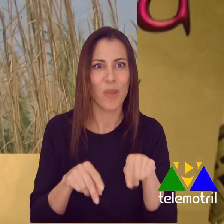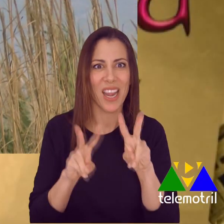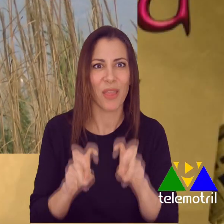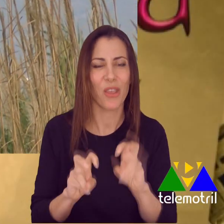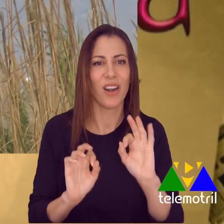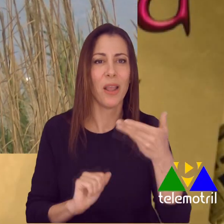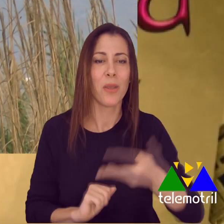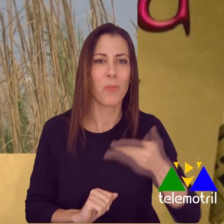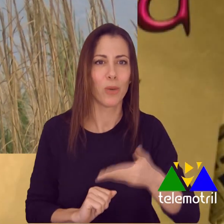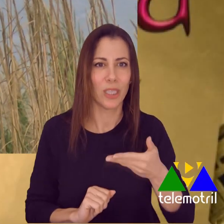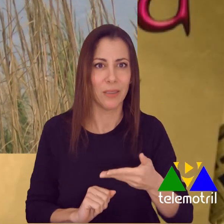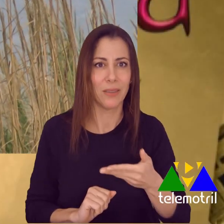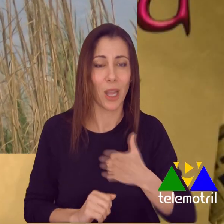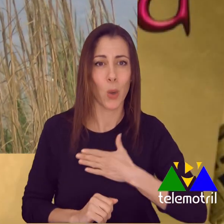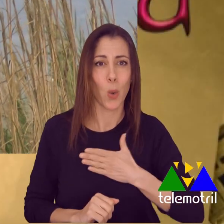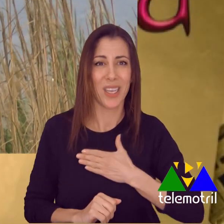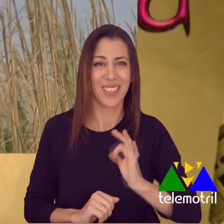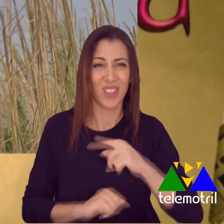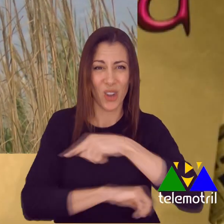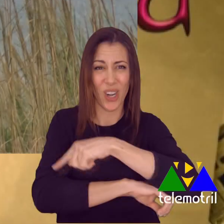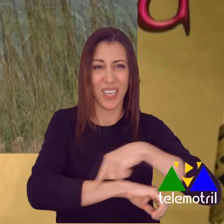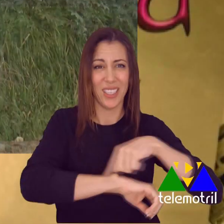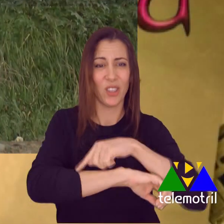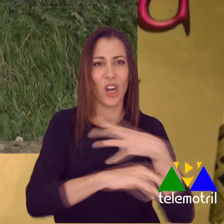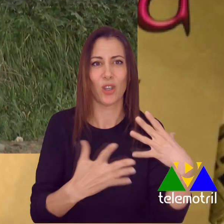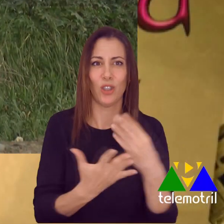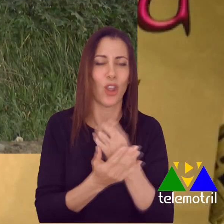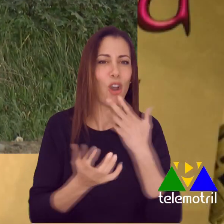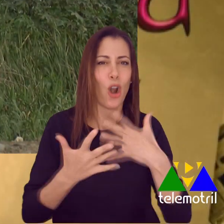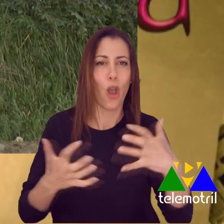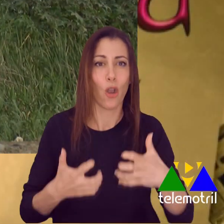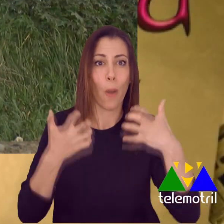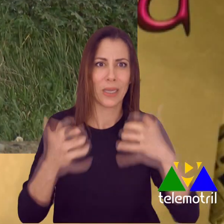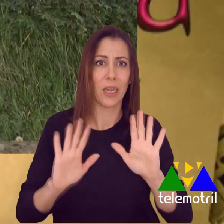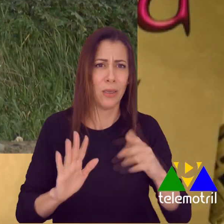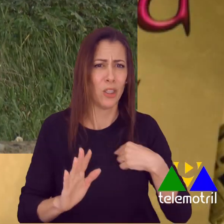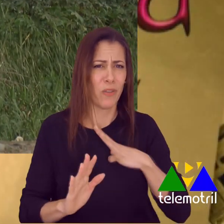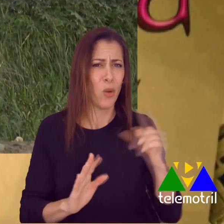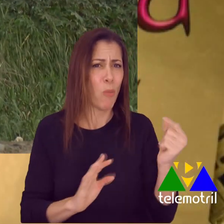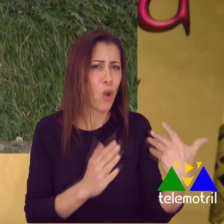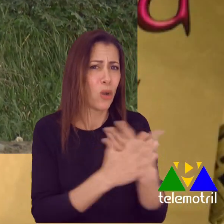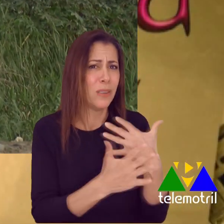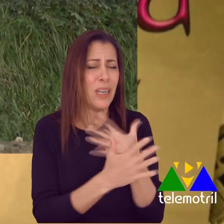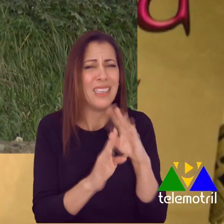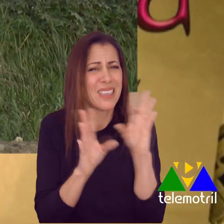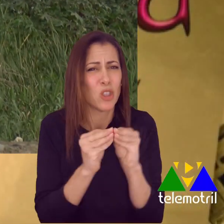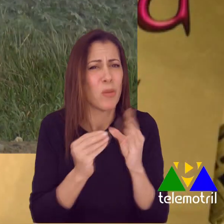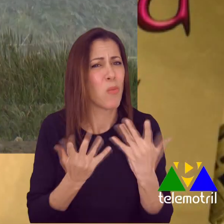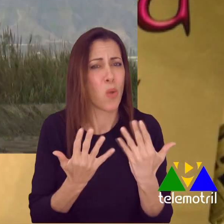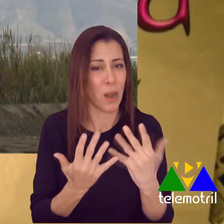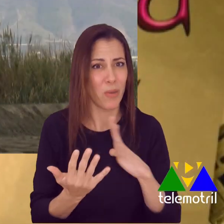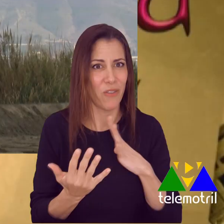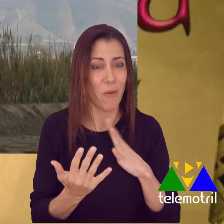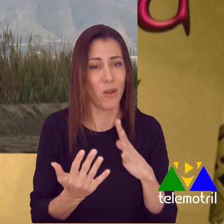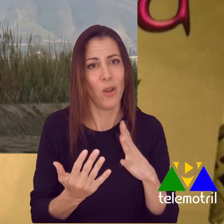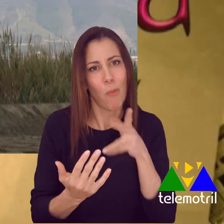de la importancia de nuestro litoral con todos estos comentarios. Pero Manolo, te voy a dejar a ti que nos cuentes un poquito el resumencito, pero muy rápido,